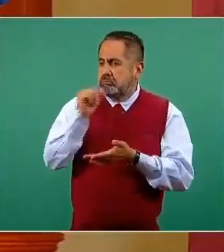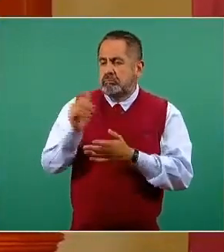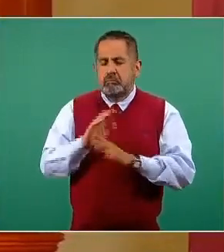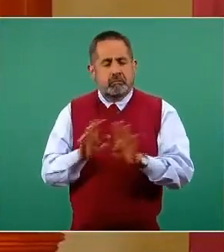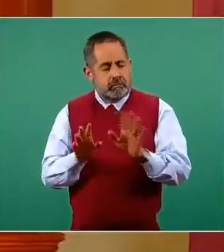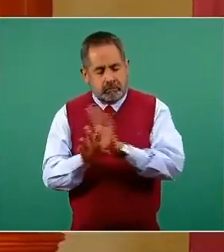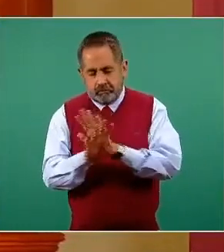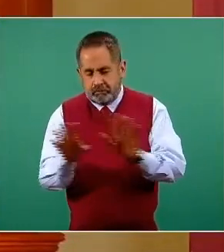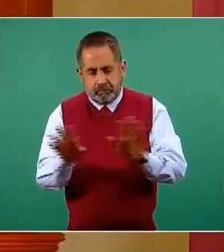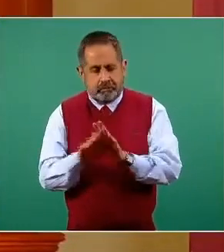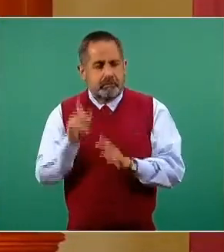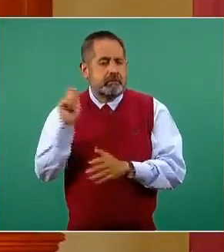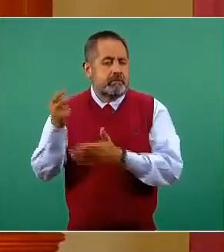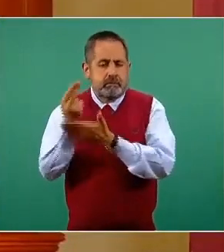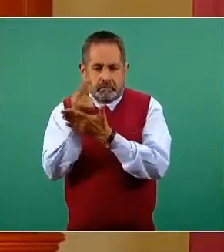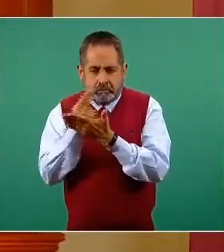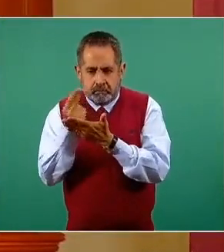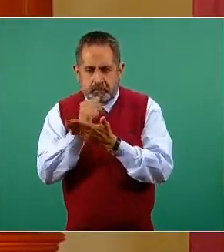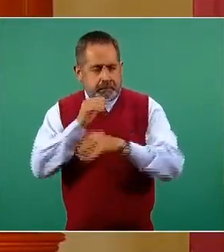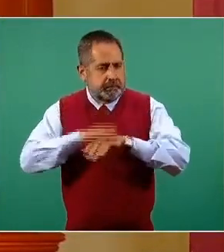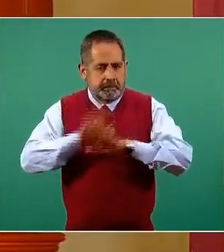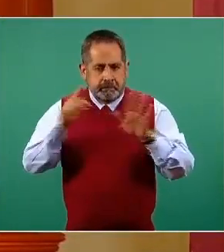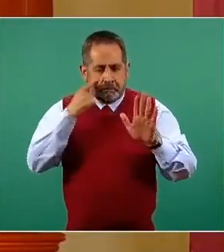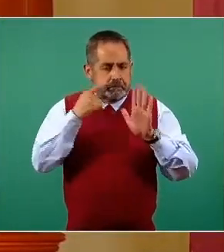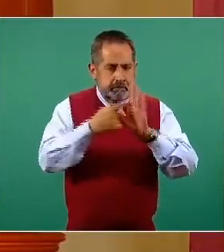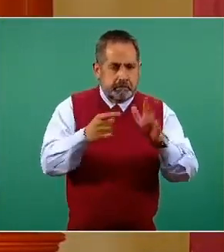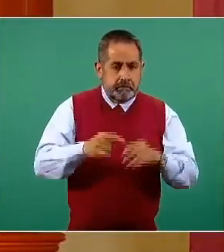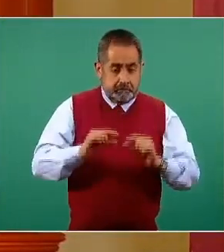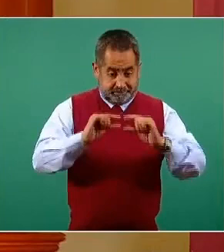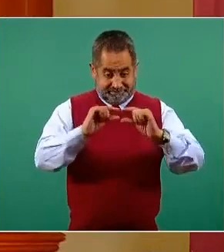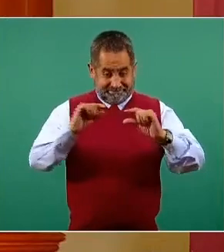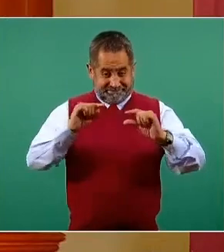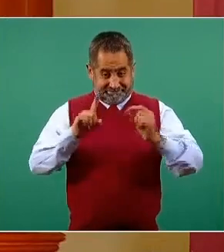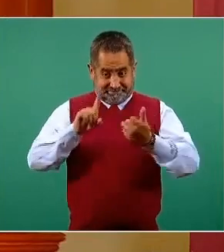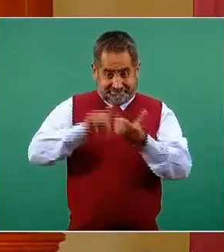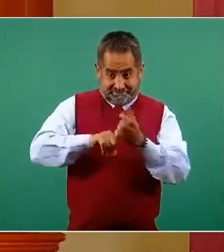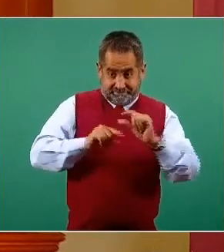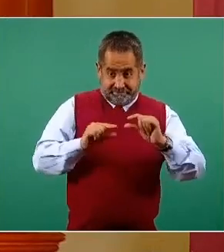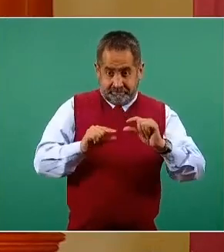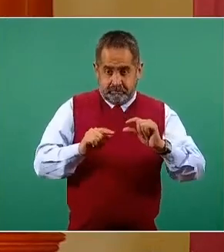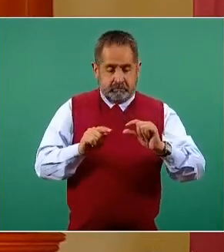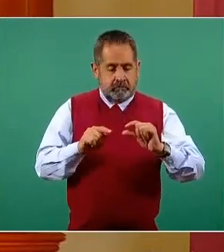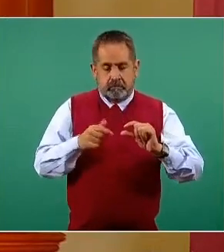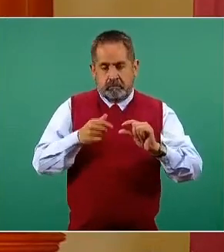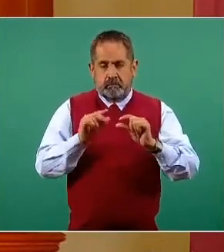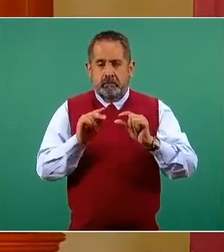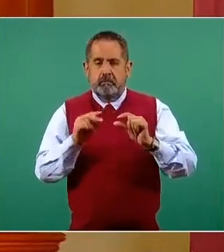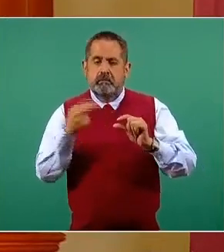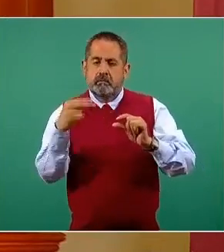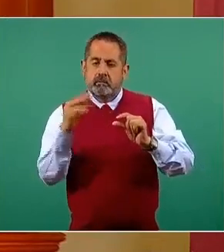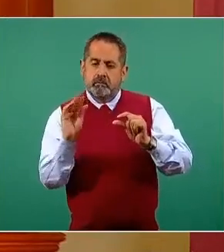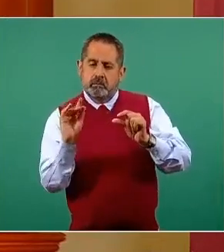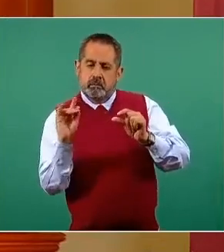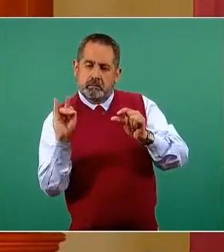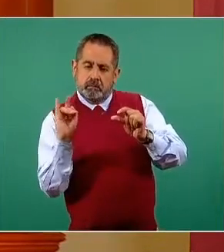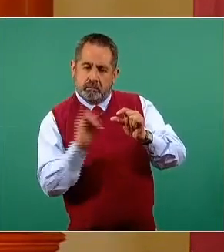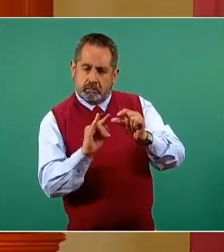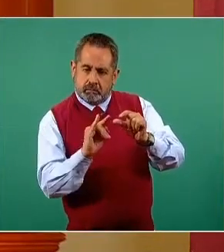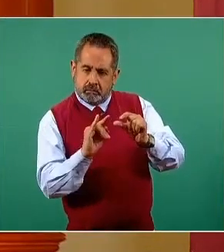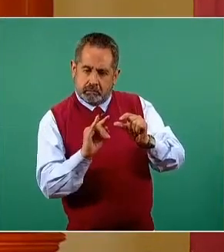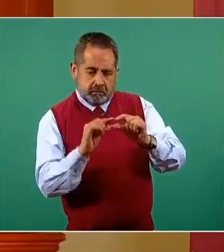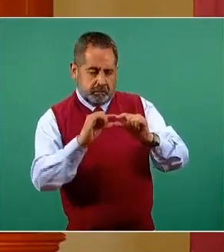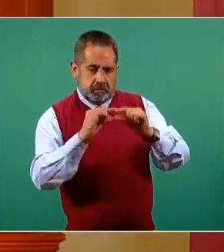roja. No, esto es un diagrama. Las botellitas, cada una tiene su propia etiqueta que está